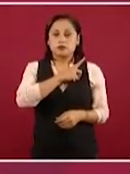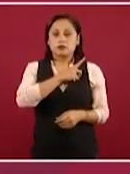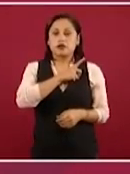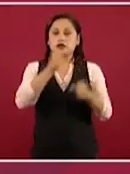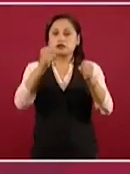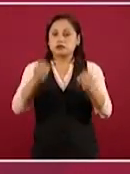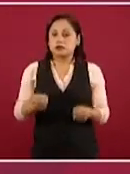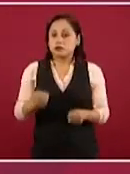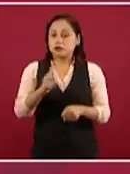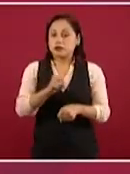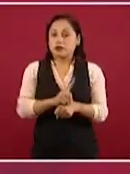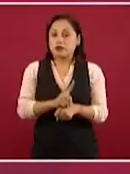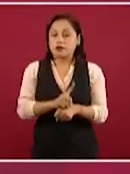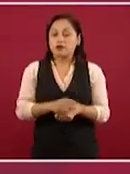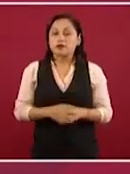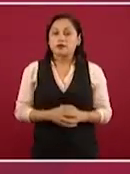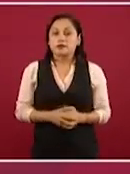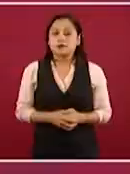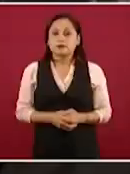seguridad